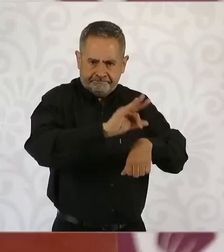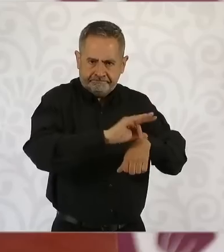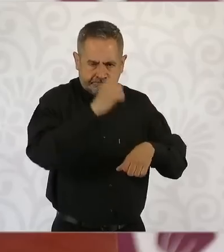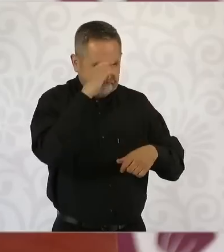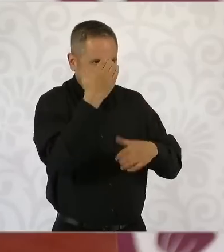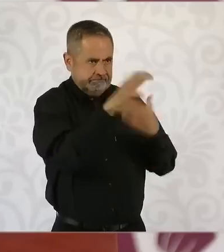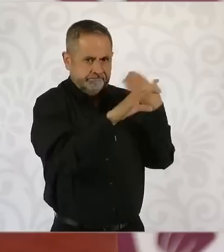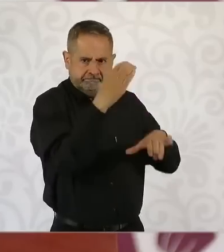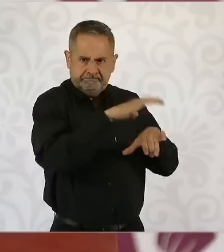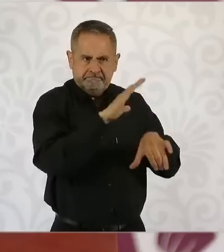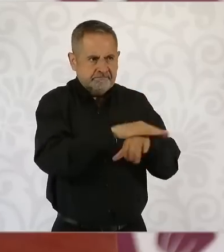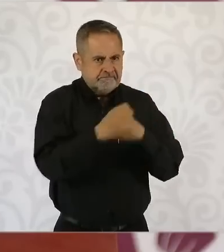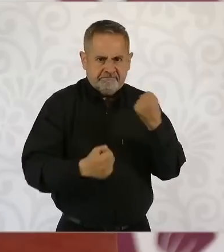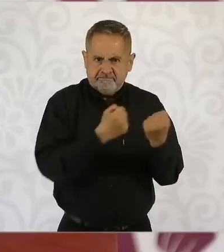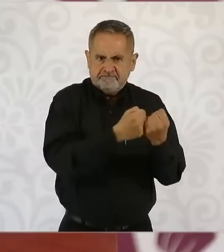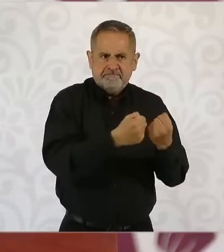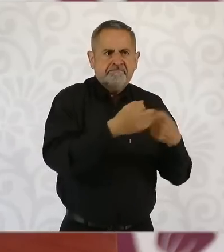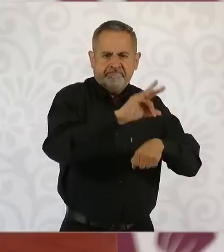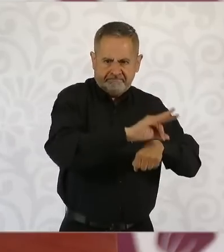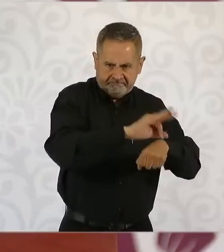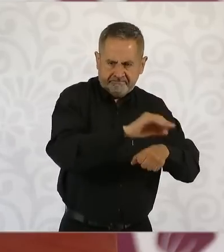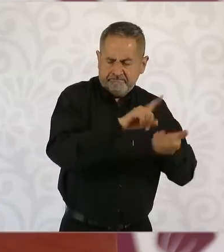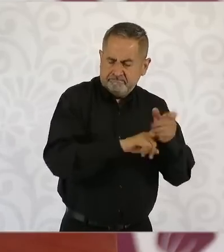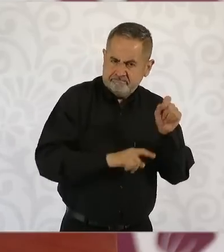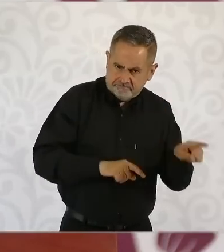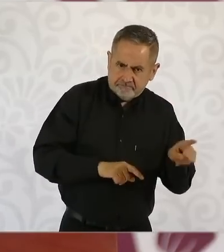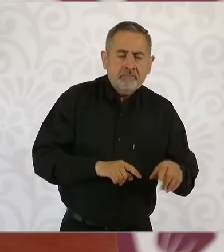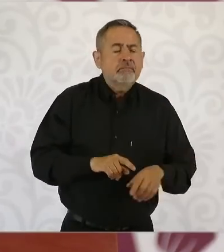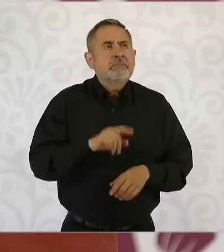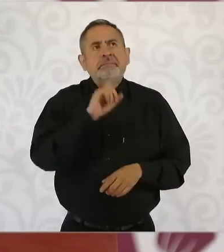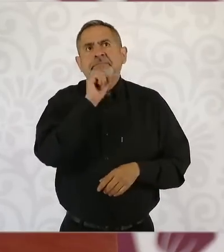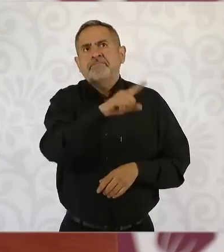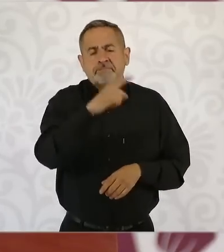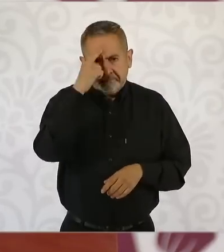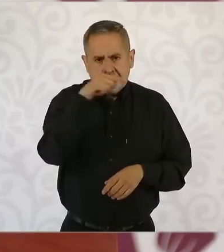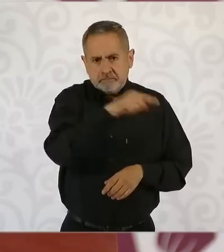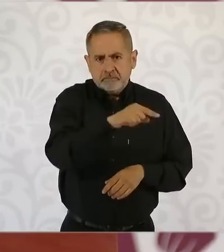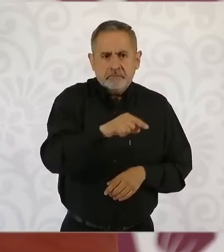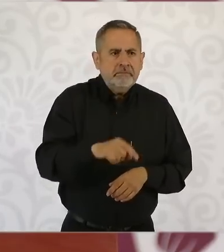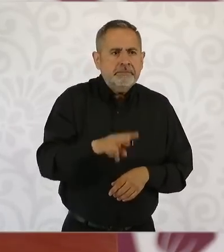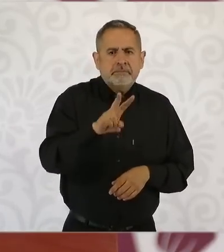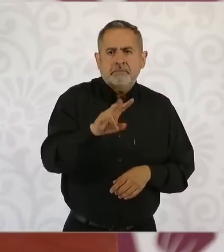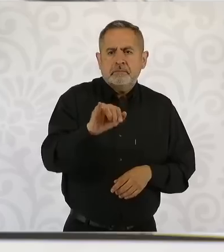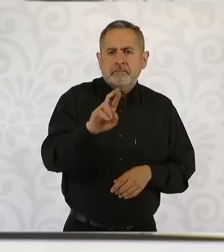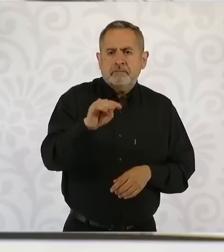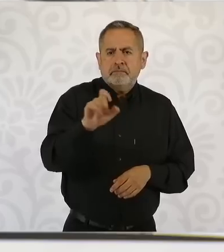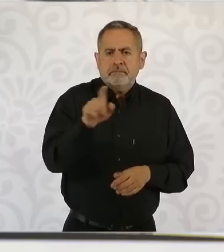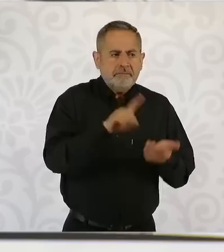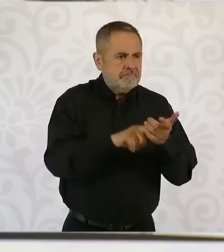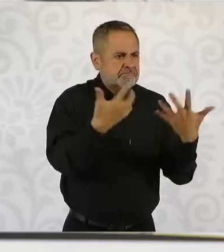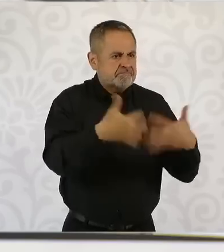de la industria farmacéutica, incluida la producción del propio Birmex de vacunas